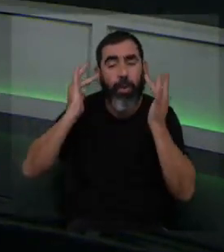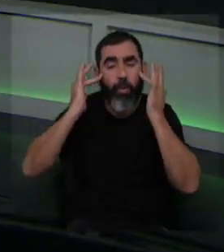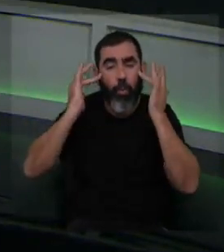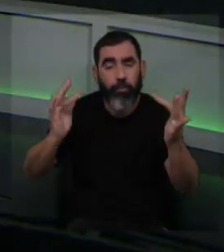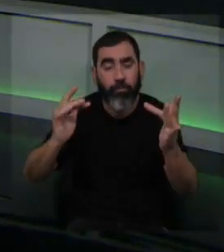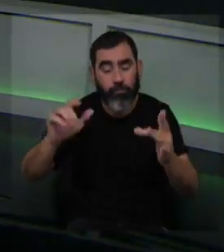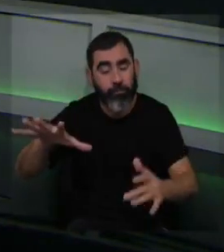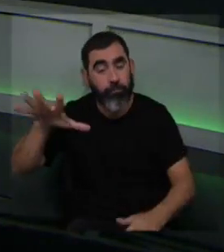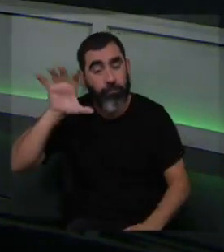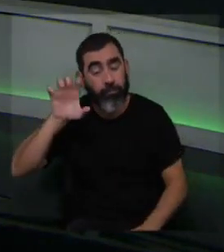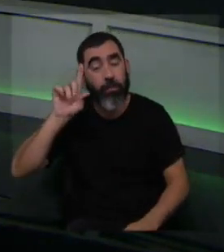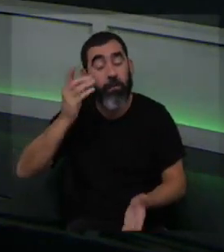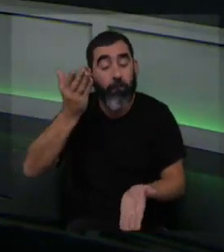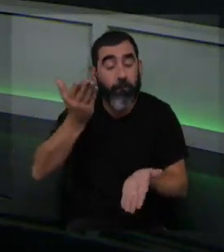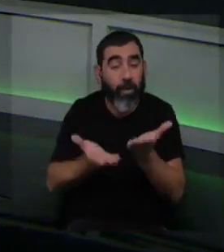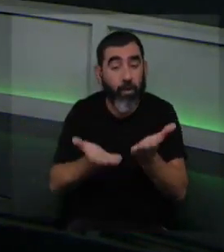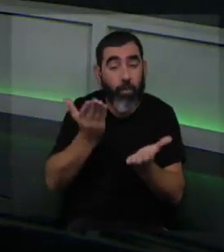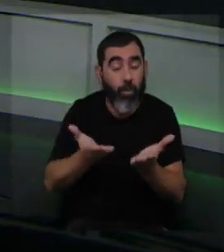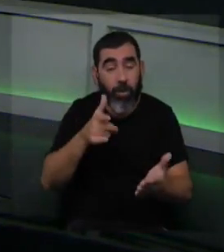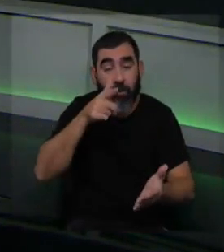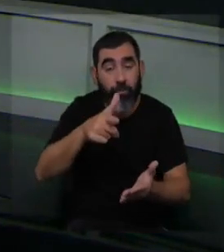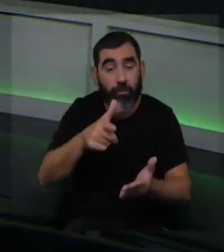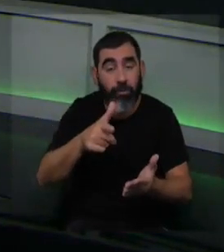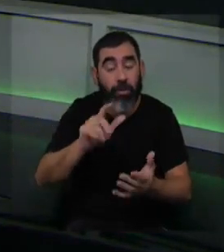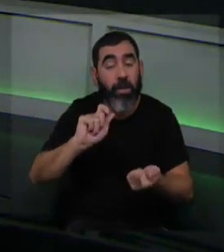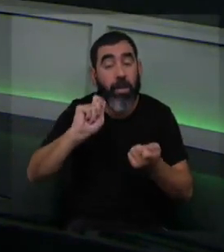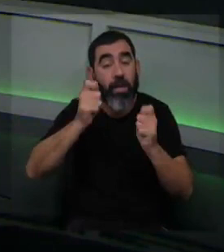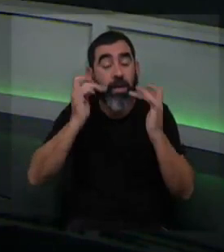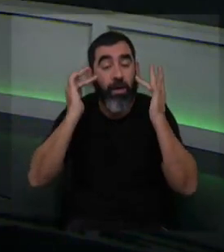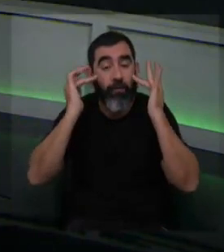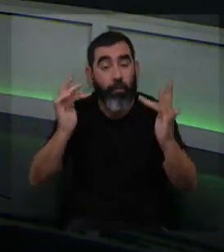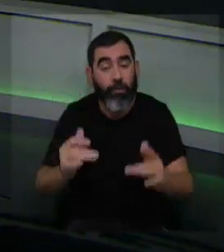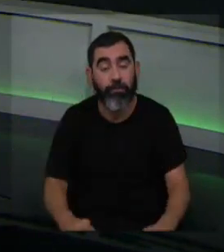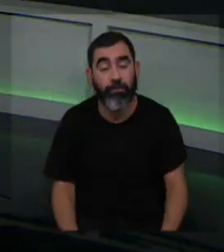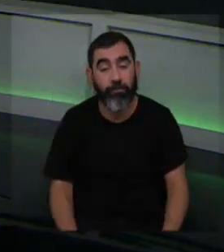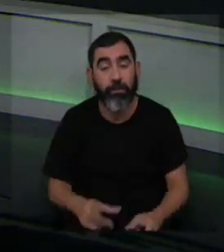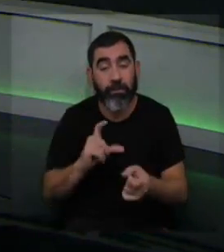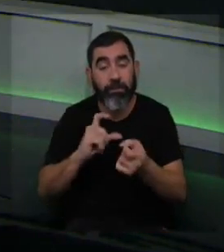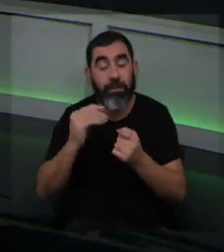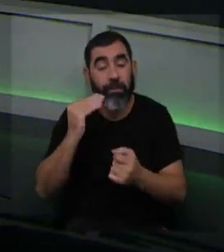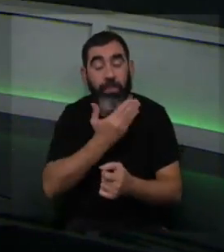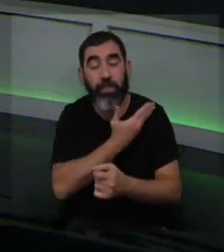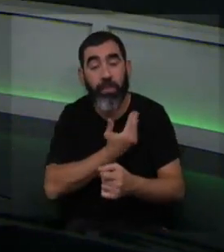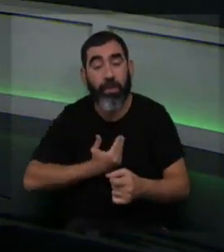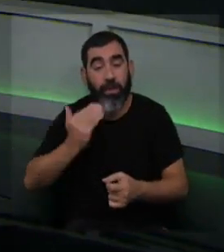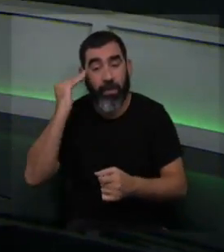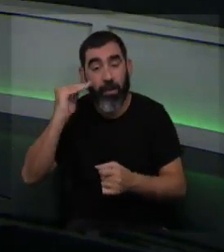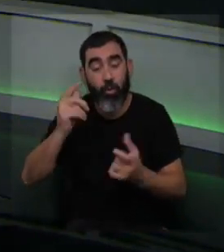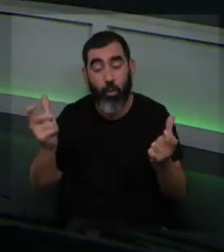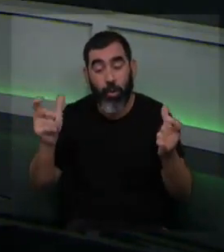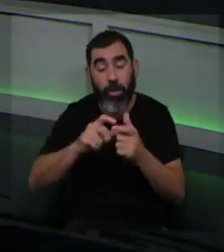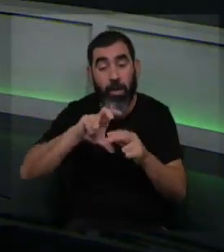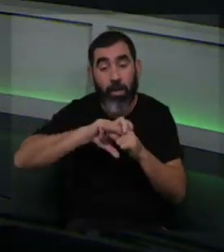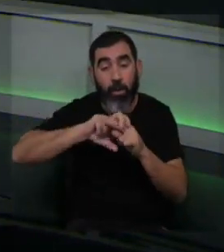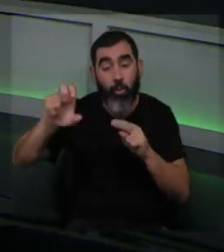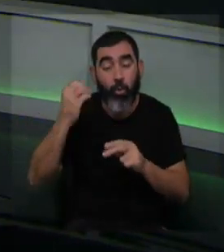educación y escuchar además una evaluación de primera mano de la marcha de la reforma educativa. El gremio de docentes está reunido hoy y mañana en Piriápolis